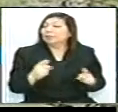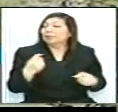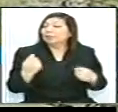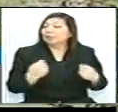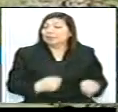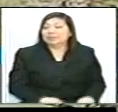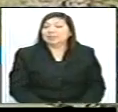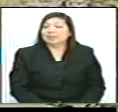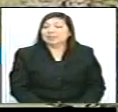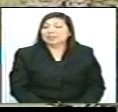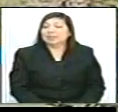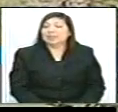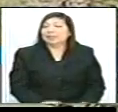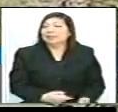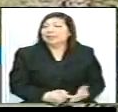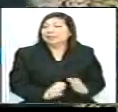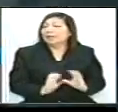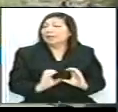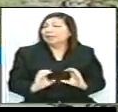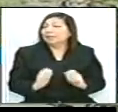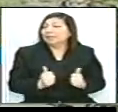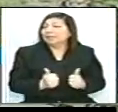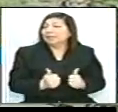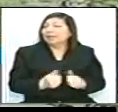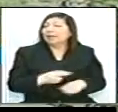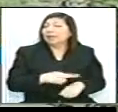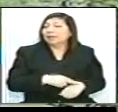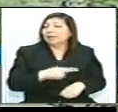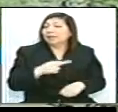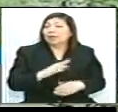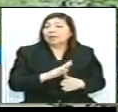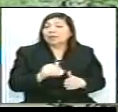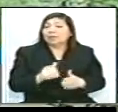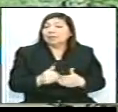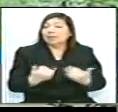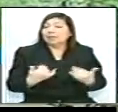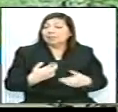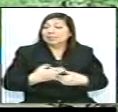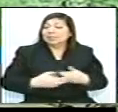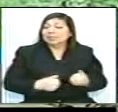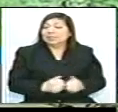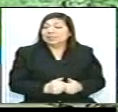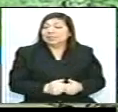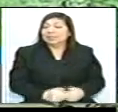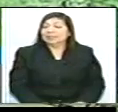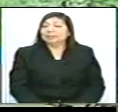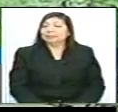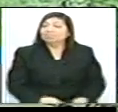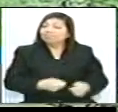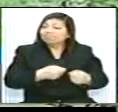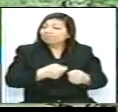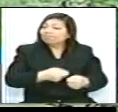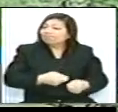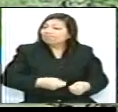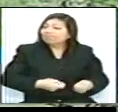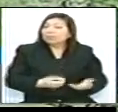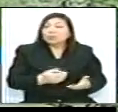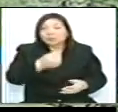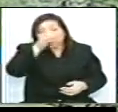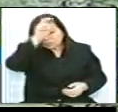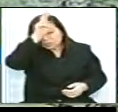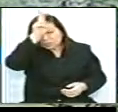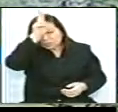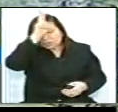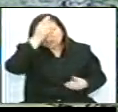turismo, que le da señales a nuestra región, y obviamente todo este proceso agropecuario. Es decir, Cusco